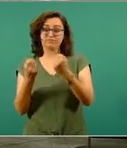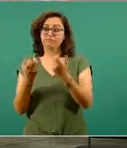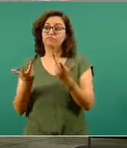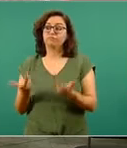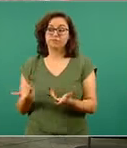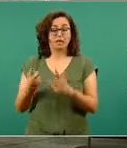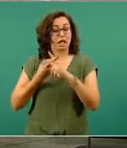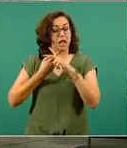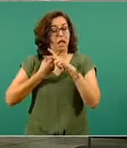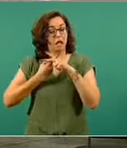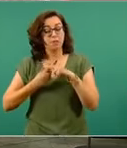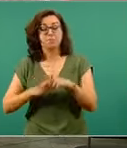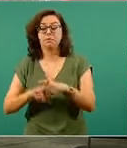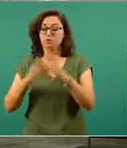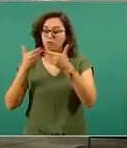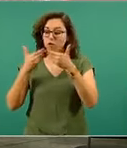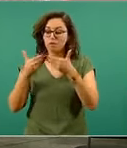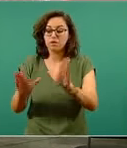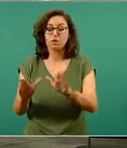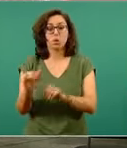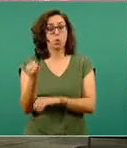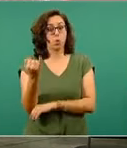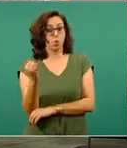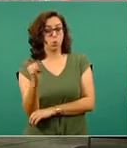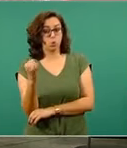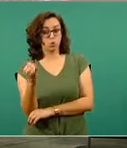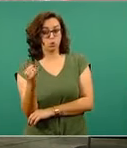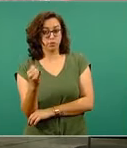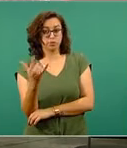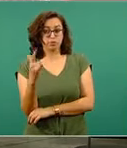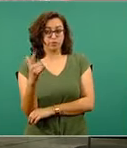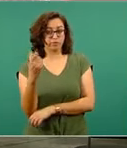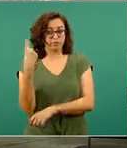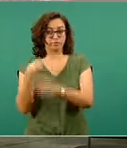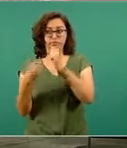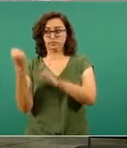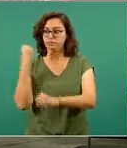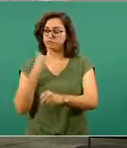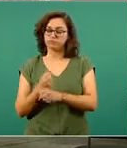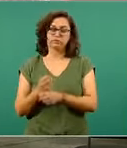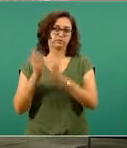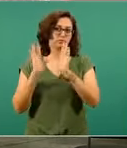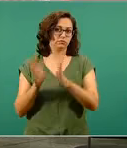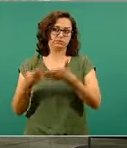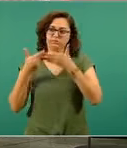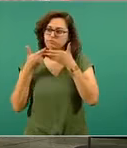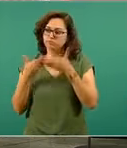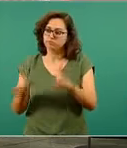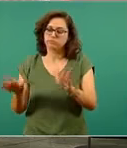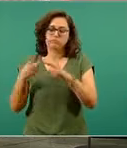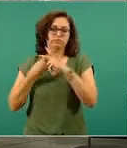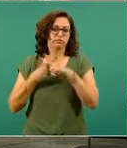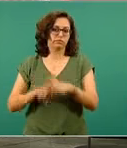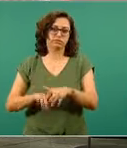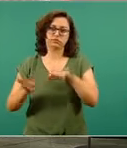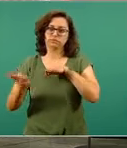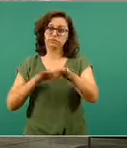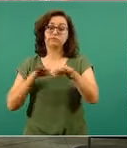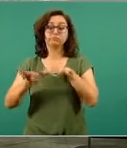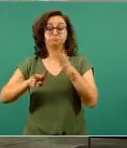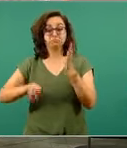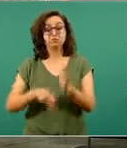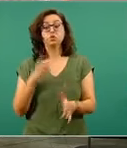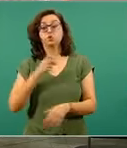se reactivaron desde el mes de junio, prácticamente julio del año pasado. Ellas aperturaron y afortunadamente con